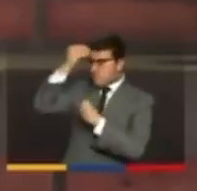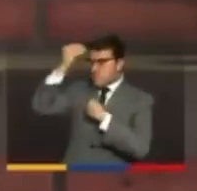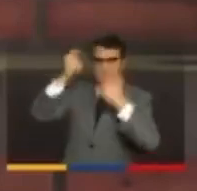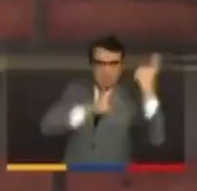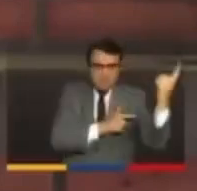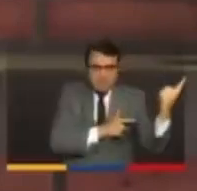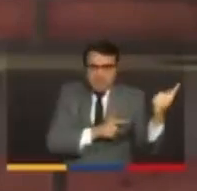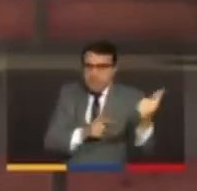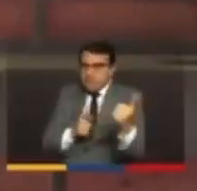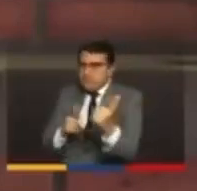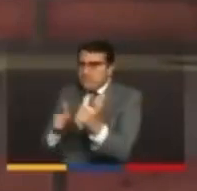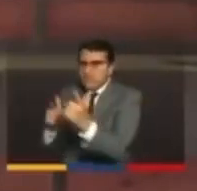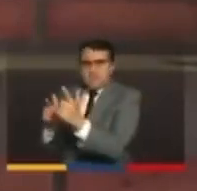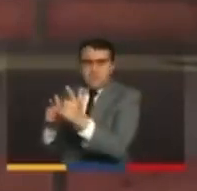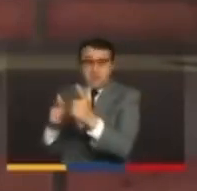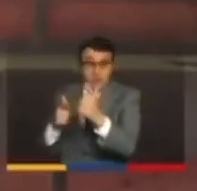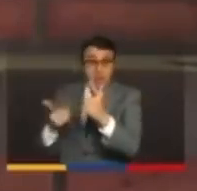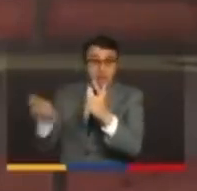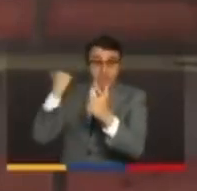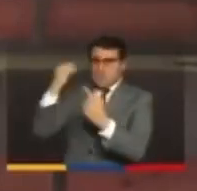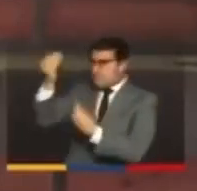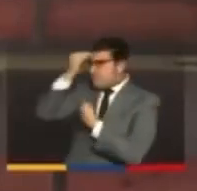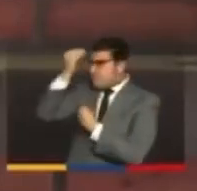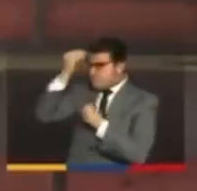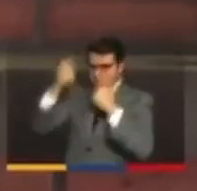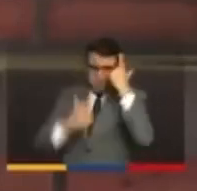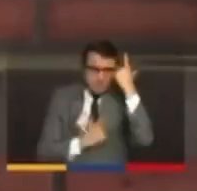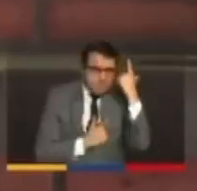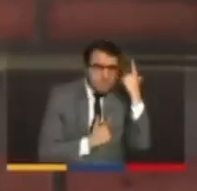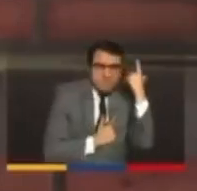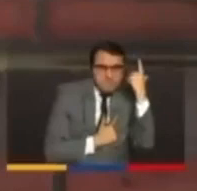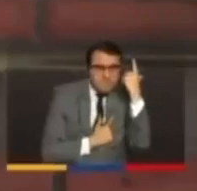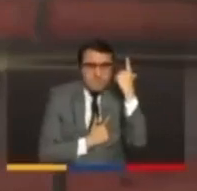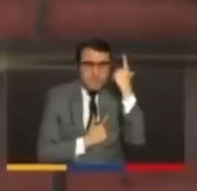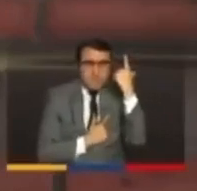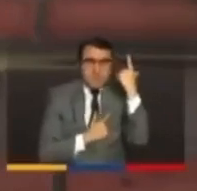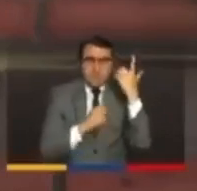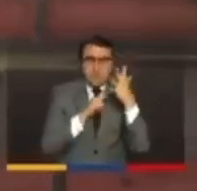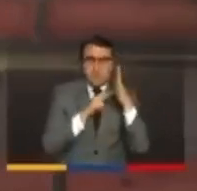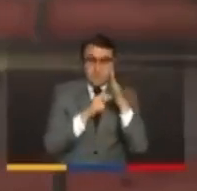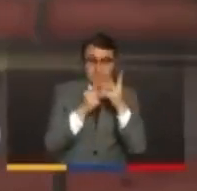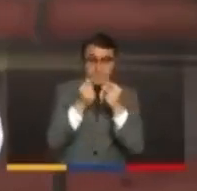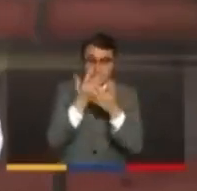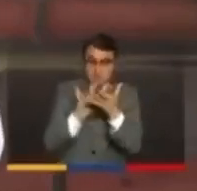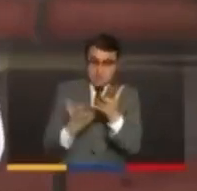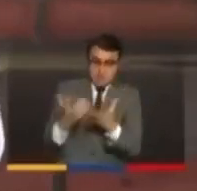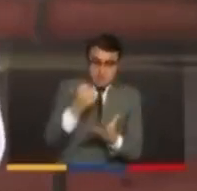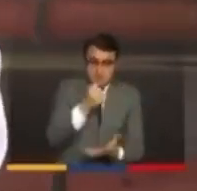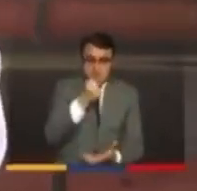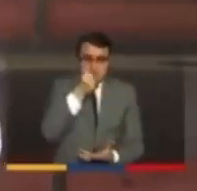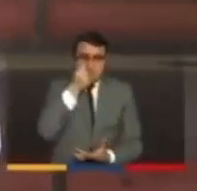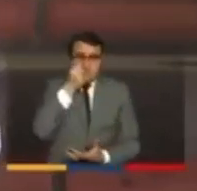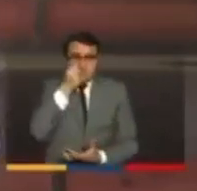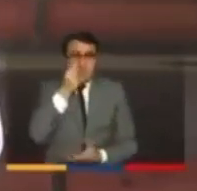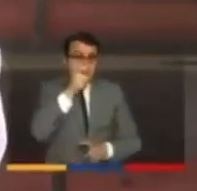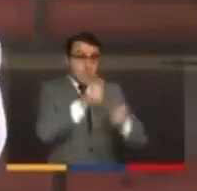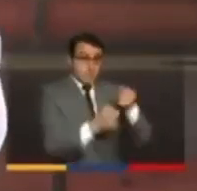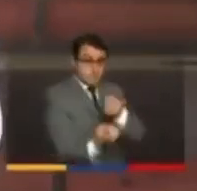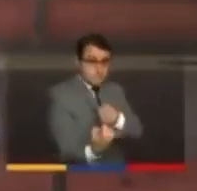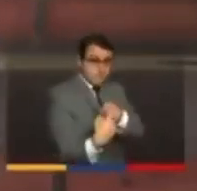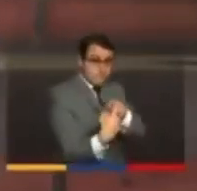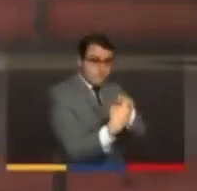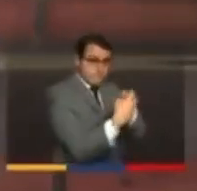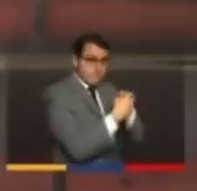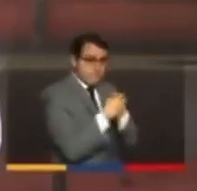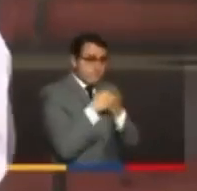El mercenarismo implica acumular un dinero para pagar mensualidades que no puede salir